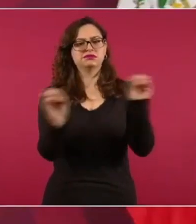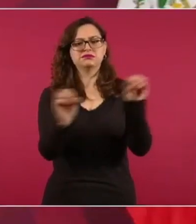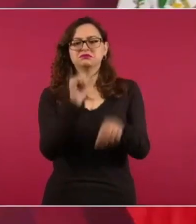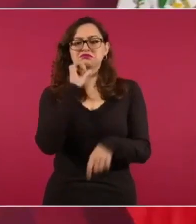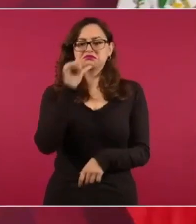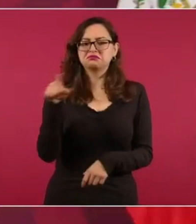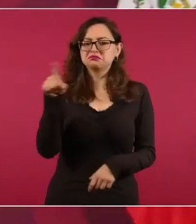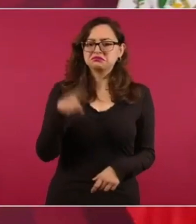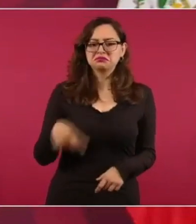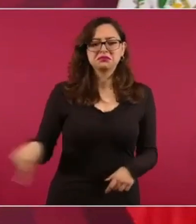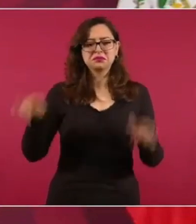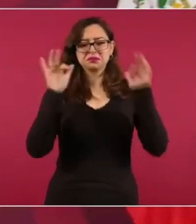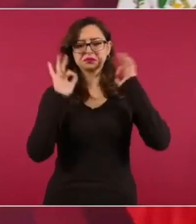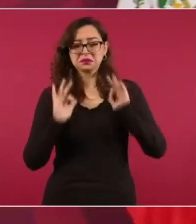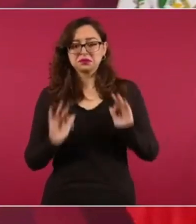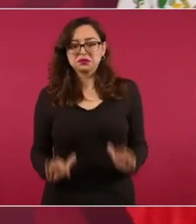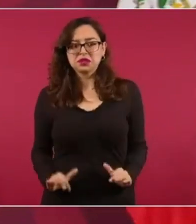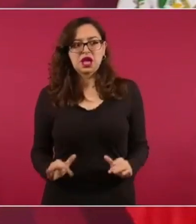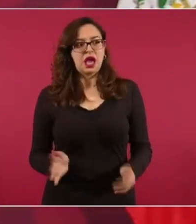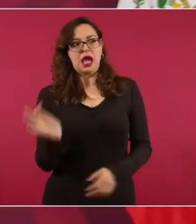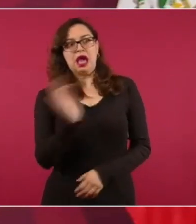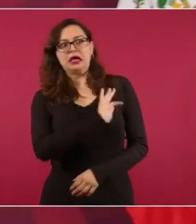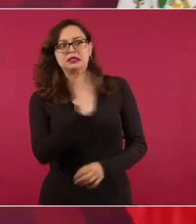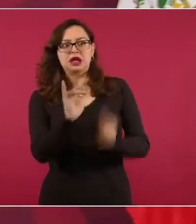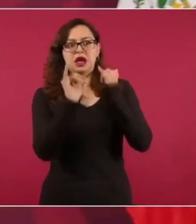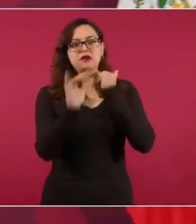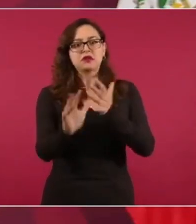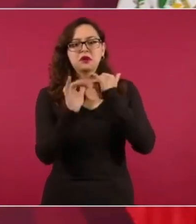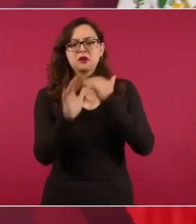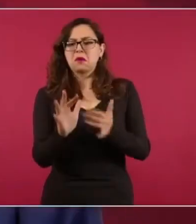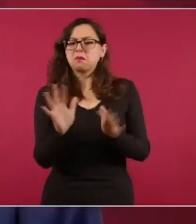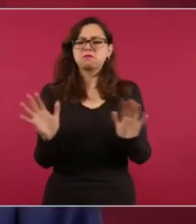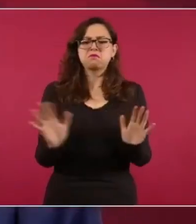Se dan a conocer los resultados